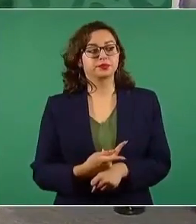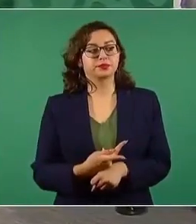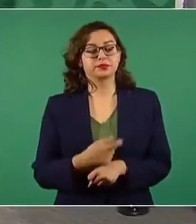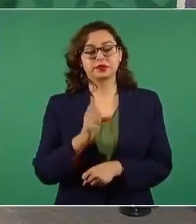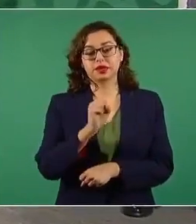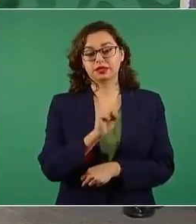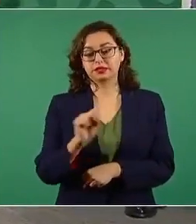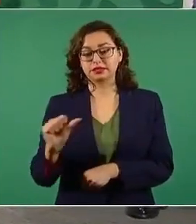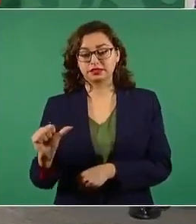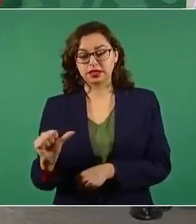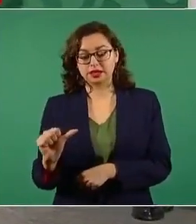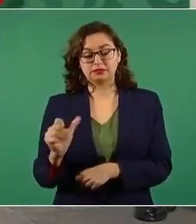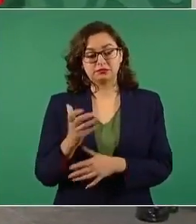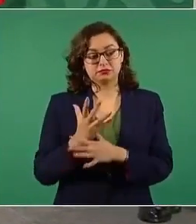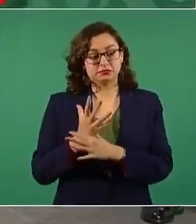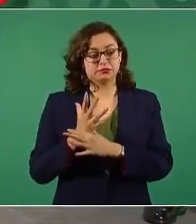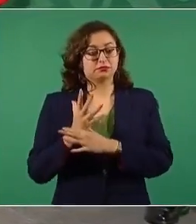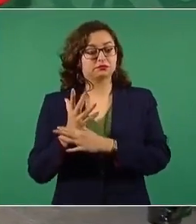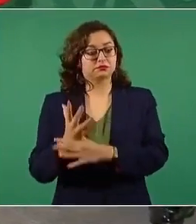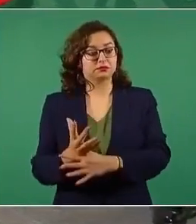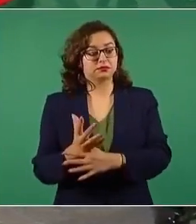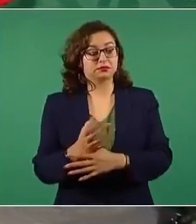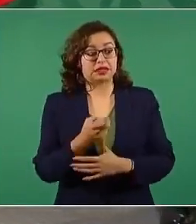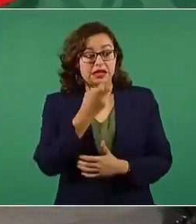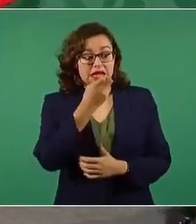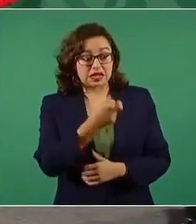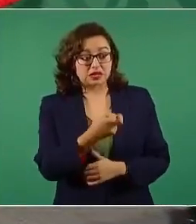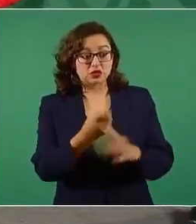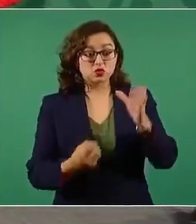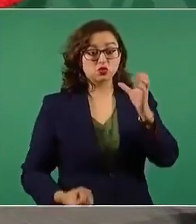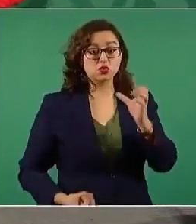estos aparatos,